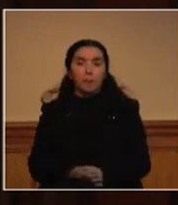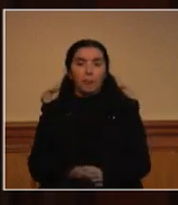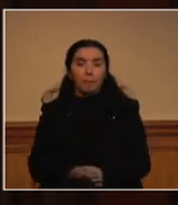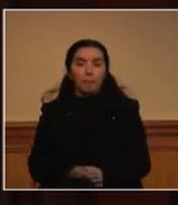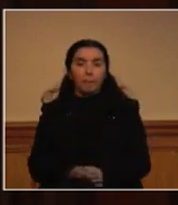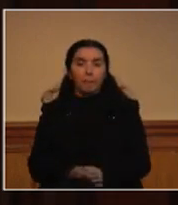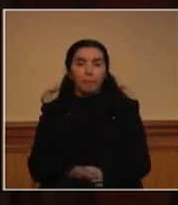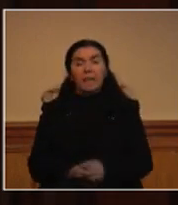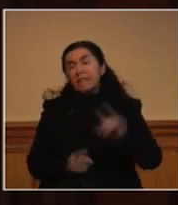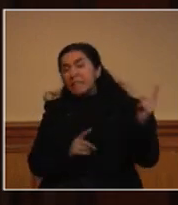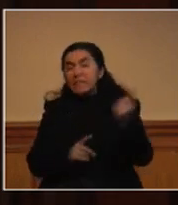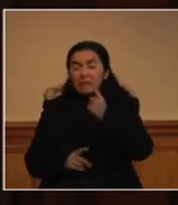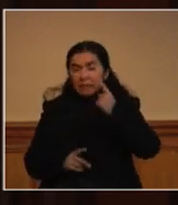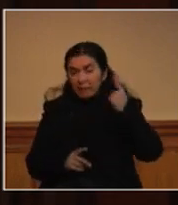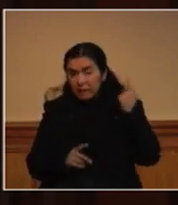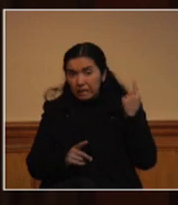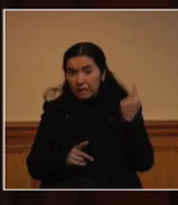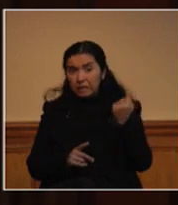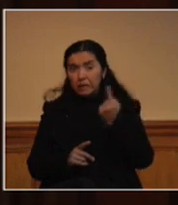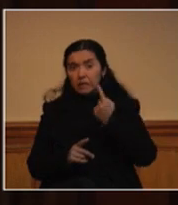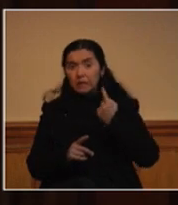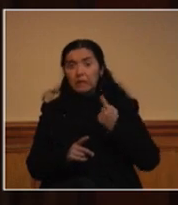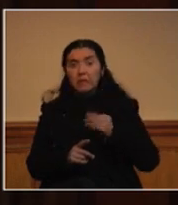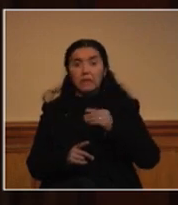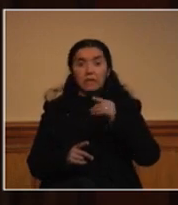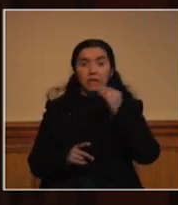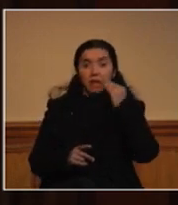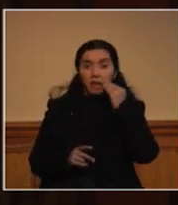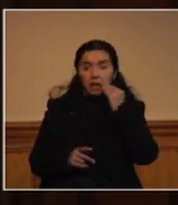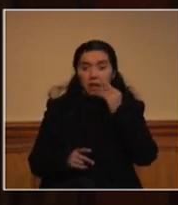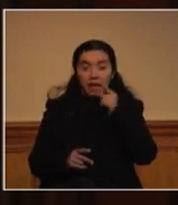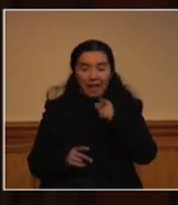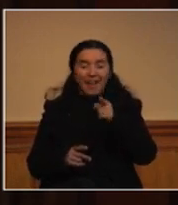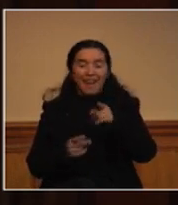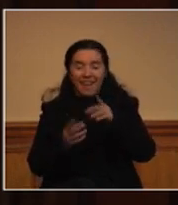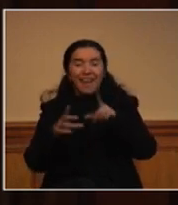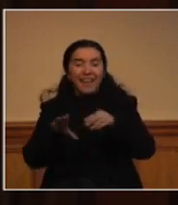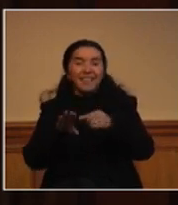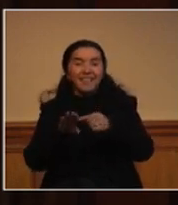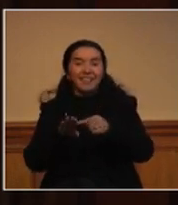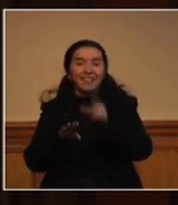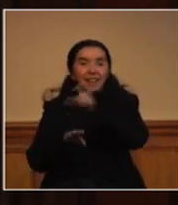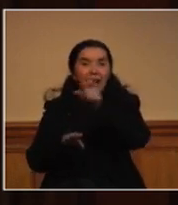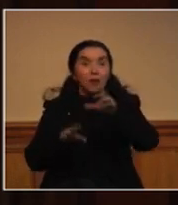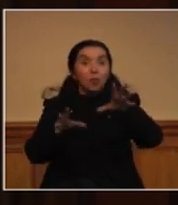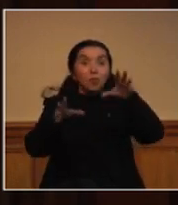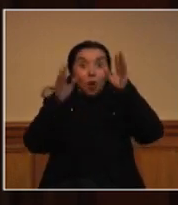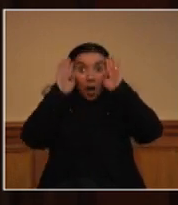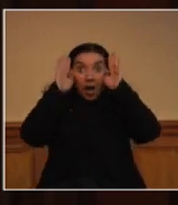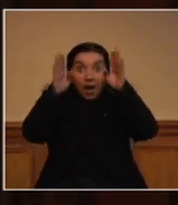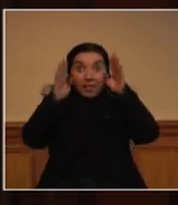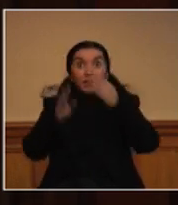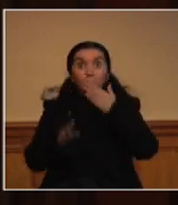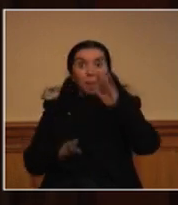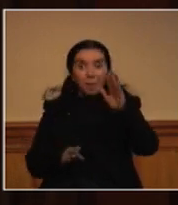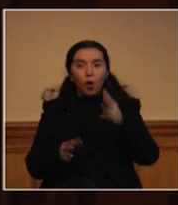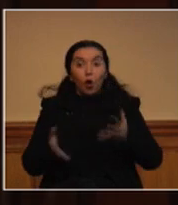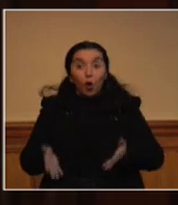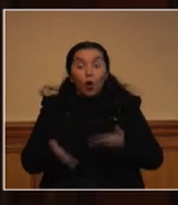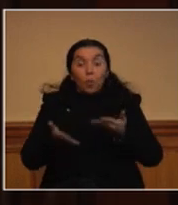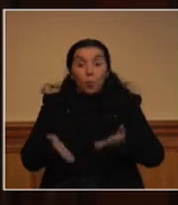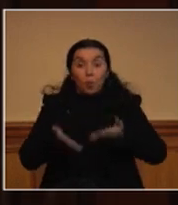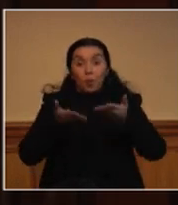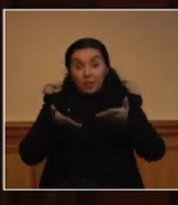Y bueno, en forma general, las tablets captan mejor la atención del alumnado, facilitando el desarrollo de la memoria visual, la motivación, la